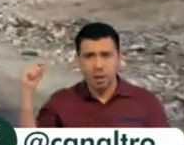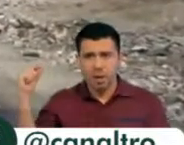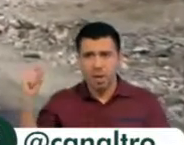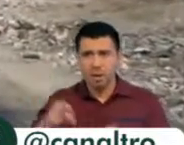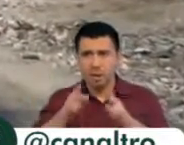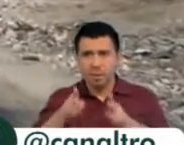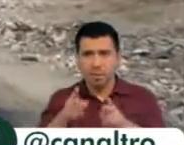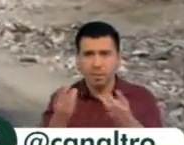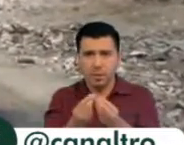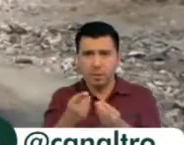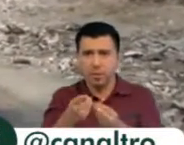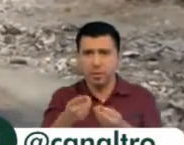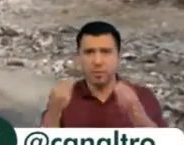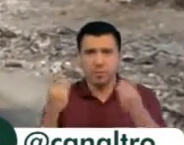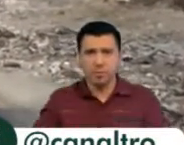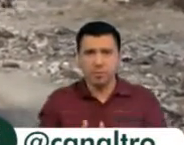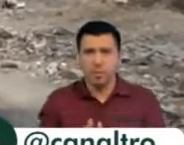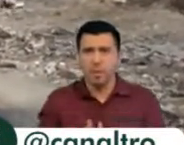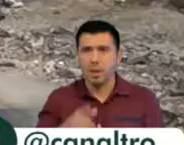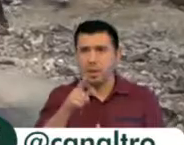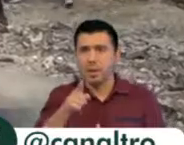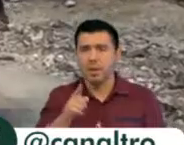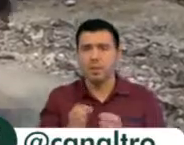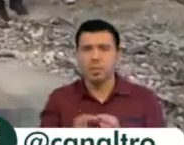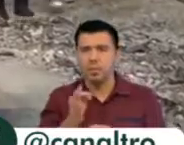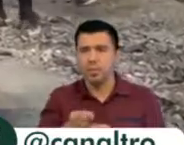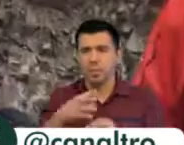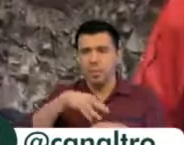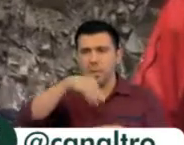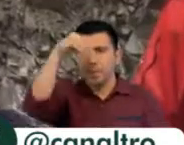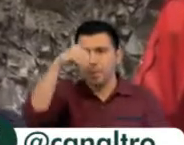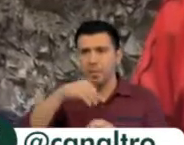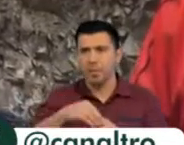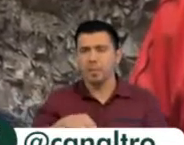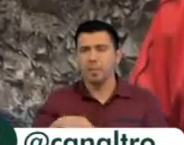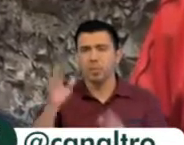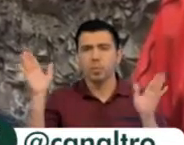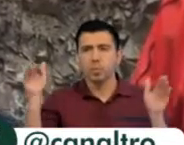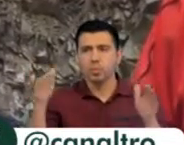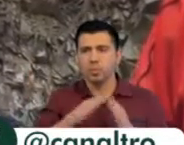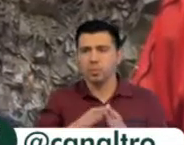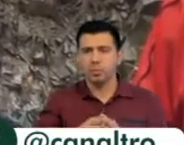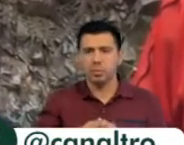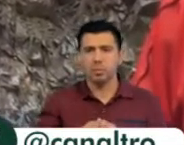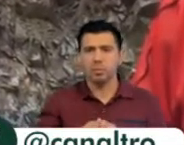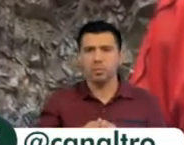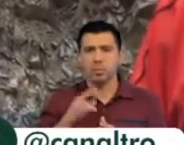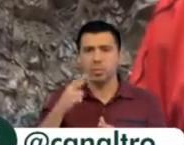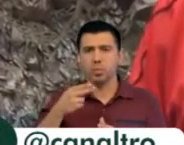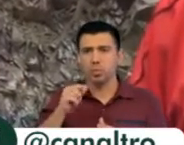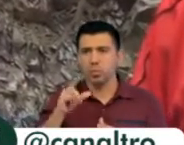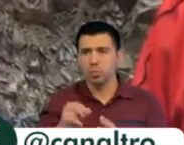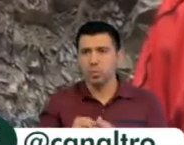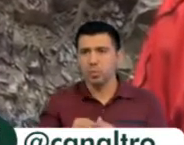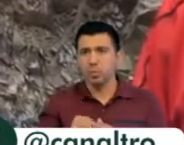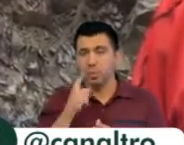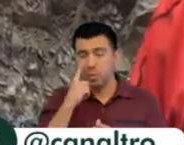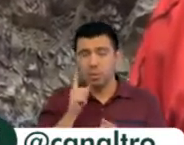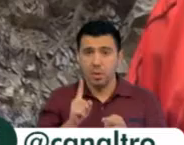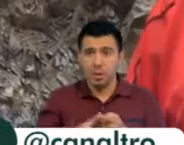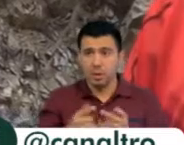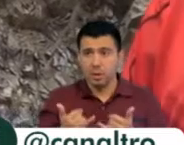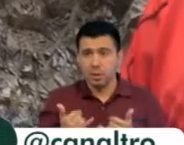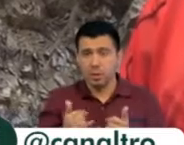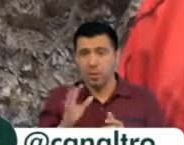la pérdida de la banca en el sector conocido como la Peña del Chulo. La situación es muy complicada, pues gracias a Dios hasta el momento no ha pasado